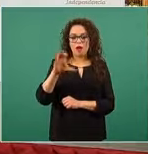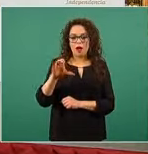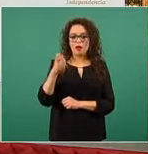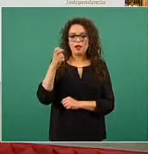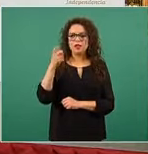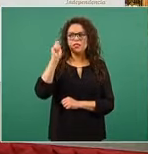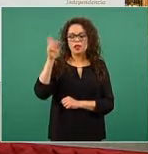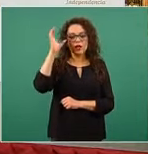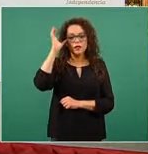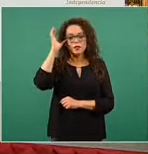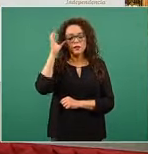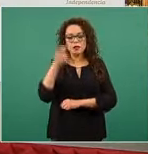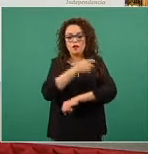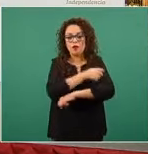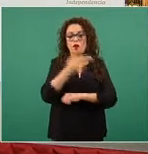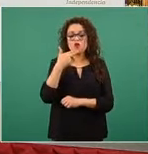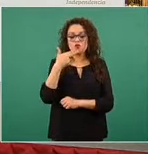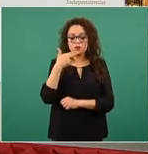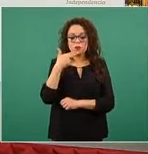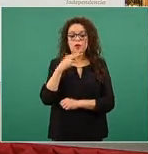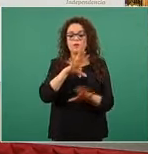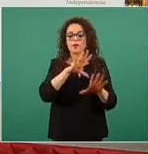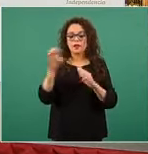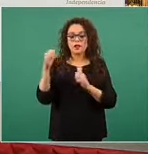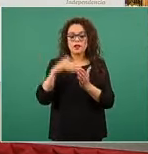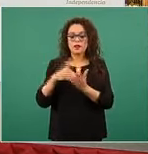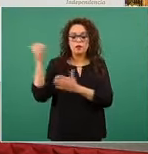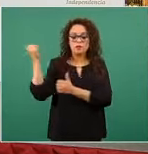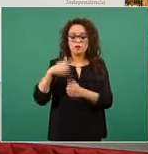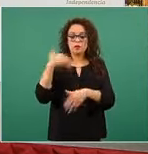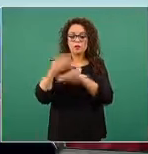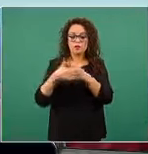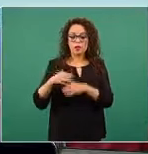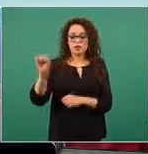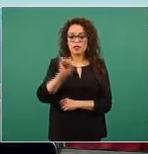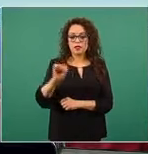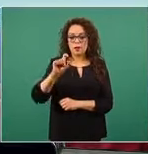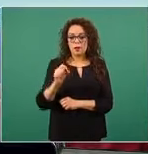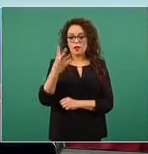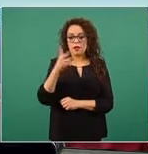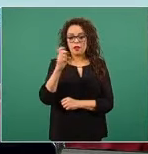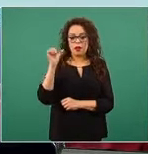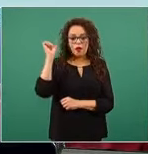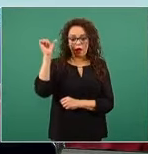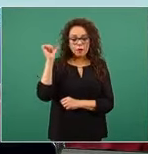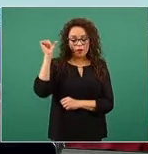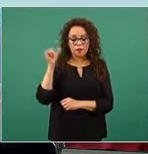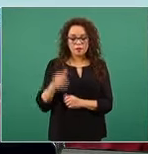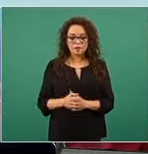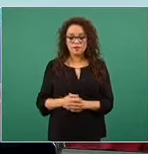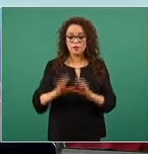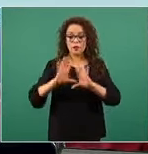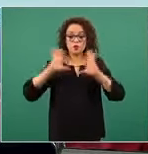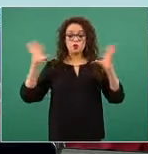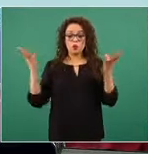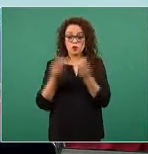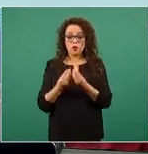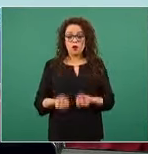utilizando, 500.000 dosis llegarán el próximo sábado 24 de abril. Esto suma